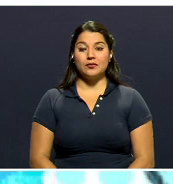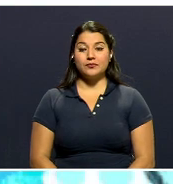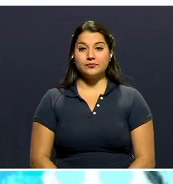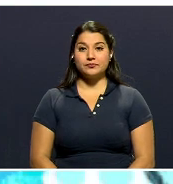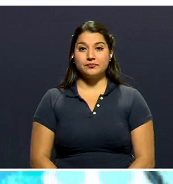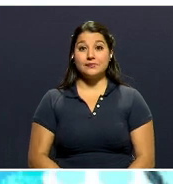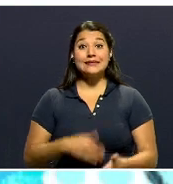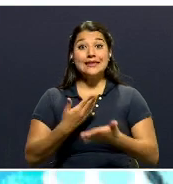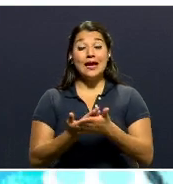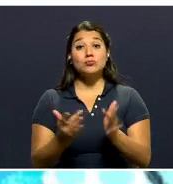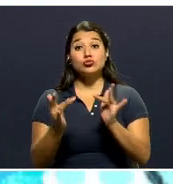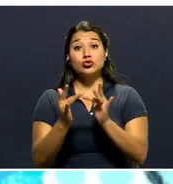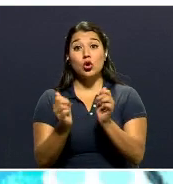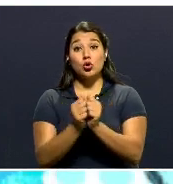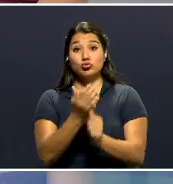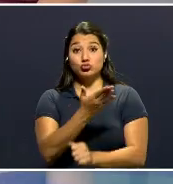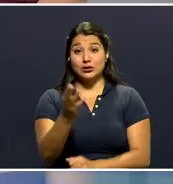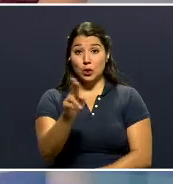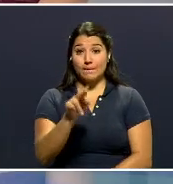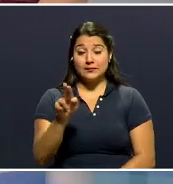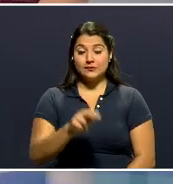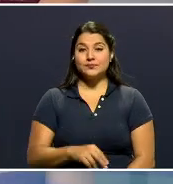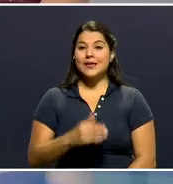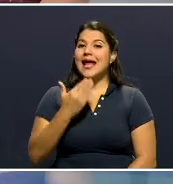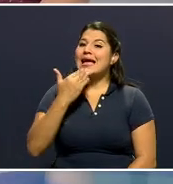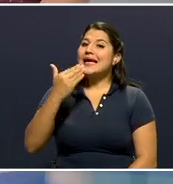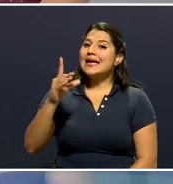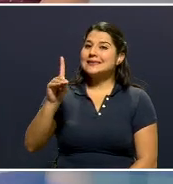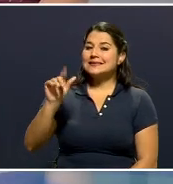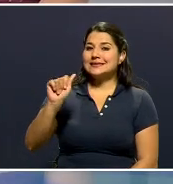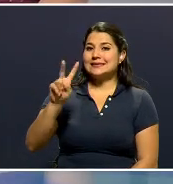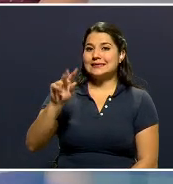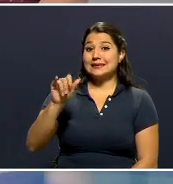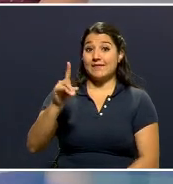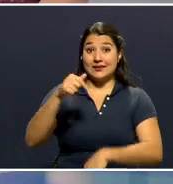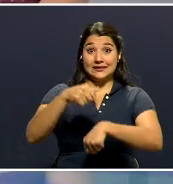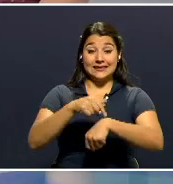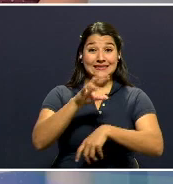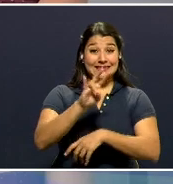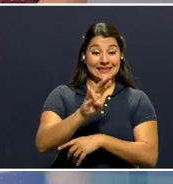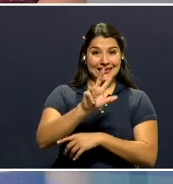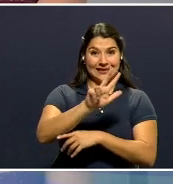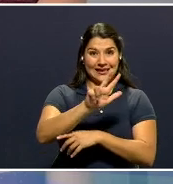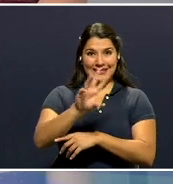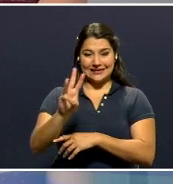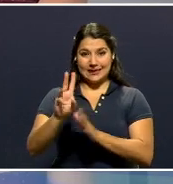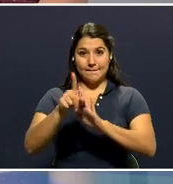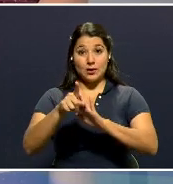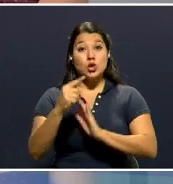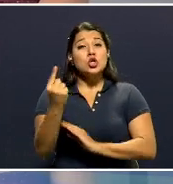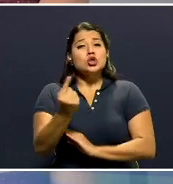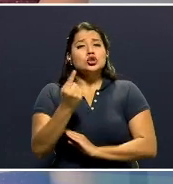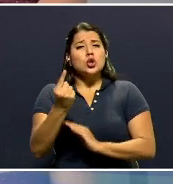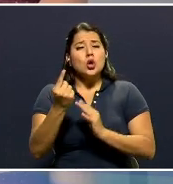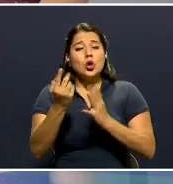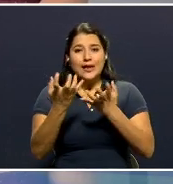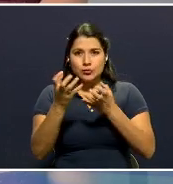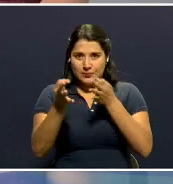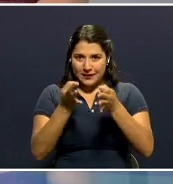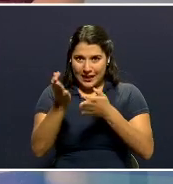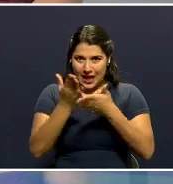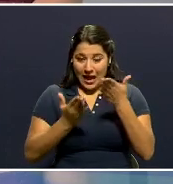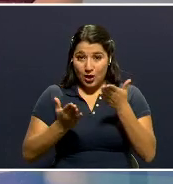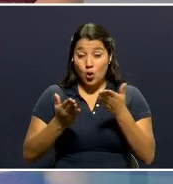Legislativa. Regresamos con ustedes, compañeros. Gracias, David. 7 de la noche con 36 minutos. Nada más hacer una pequeña aclaración. Mientras